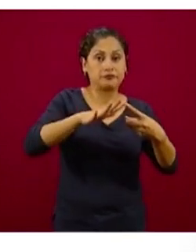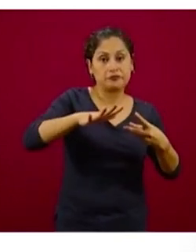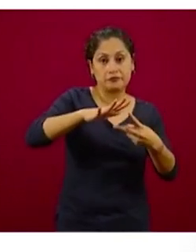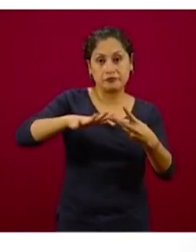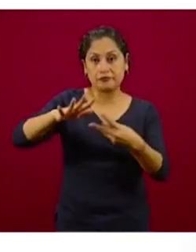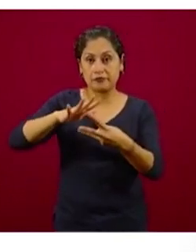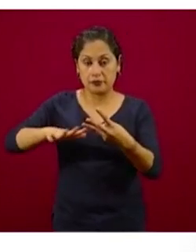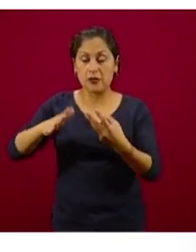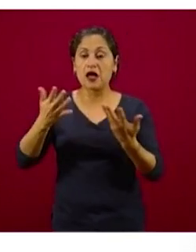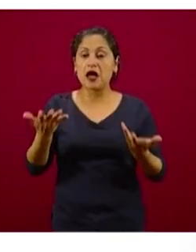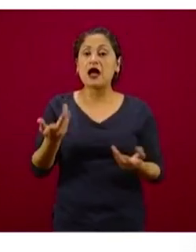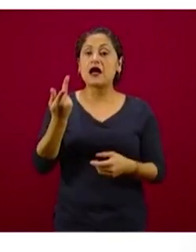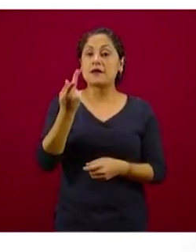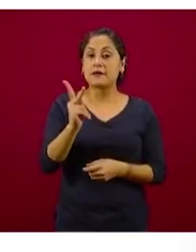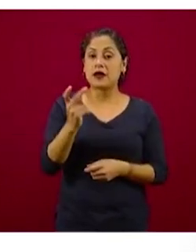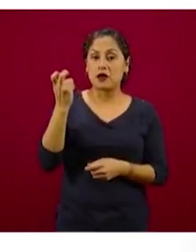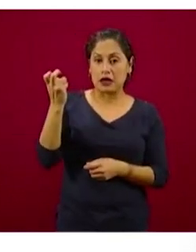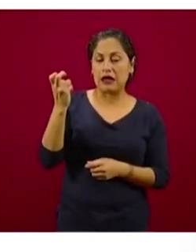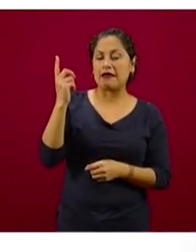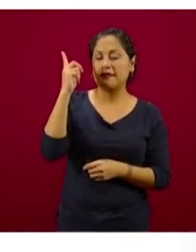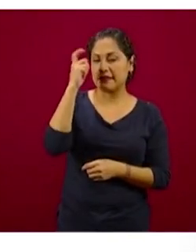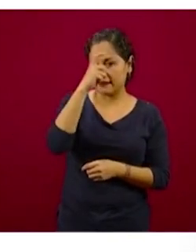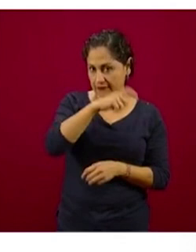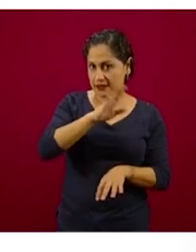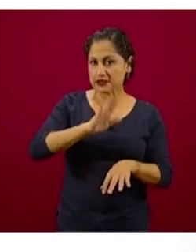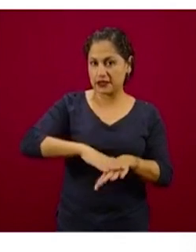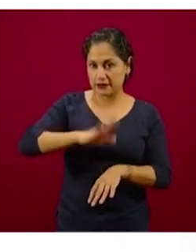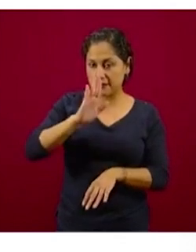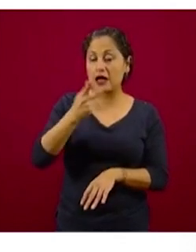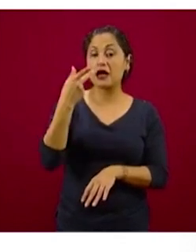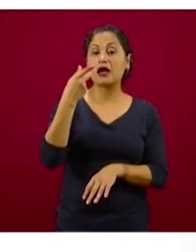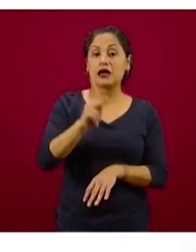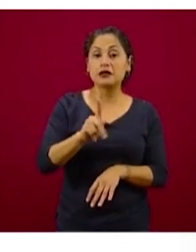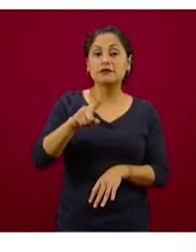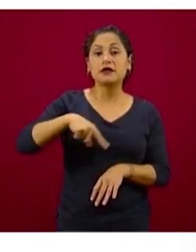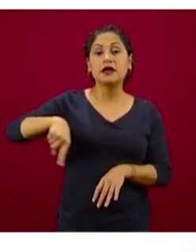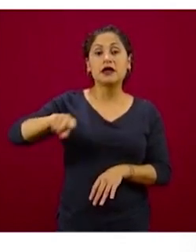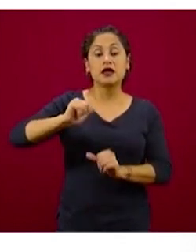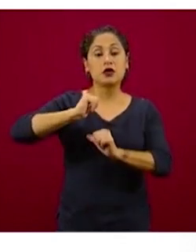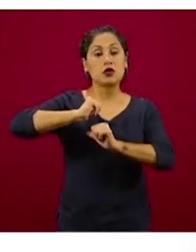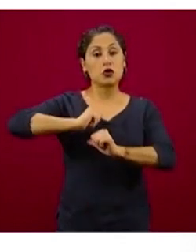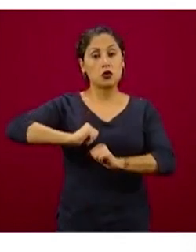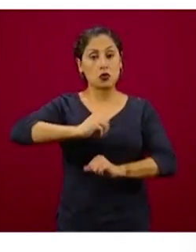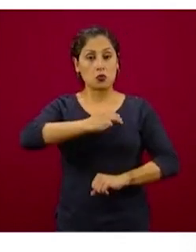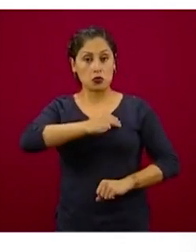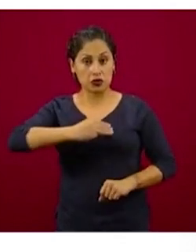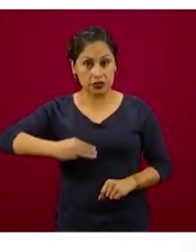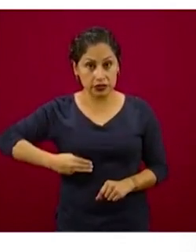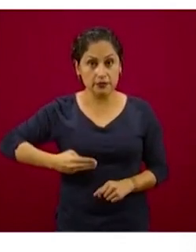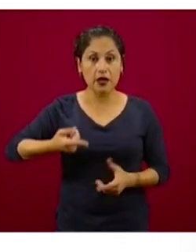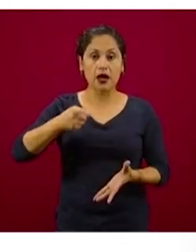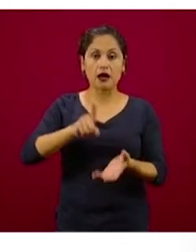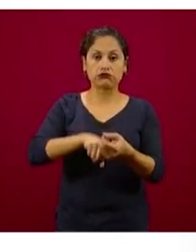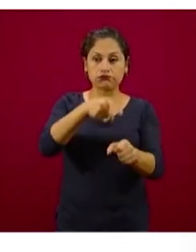más difícil, pero con la participación de las autoridades municipales, con las cámaras estamos